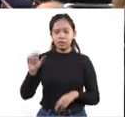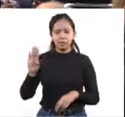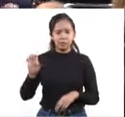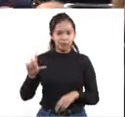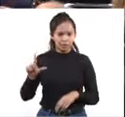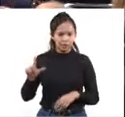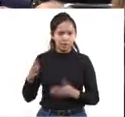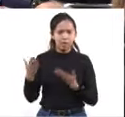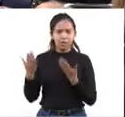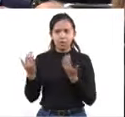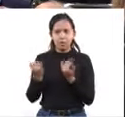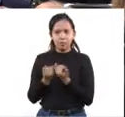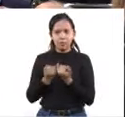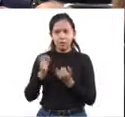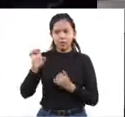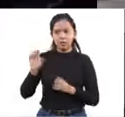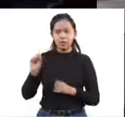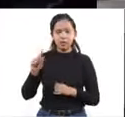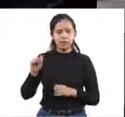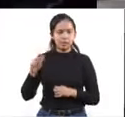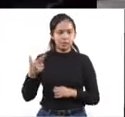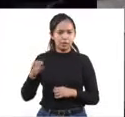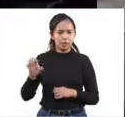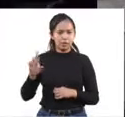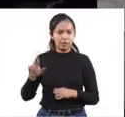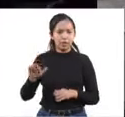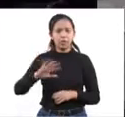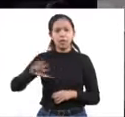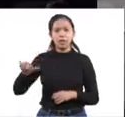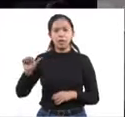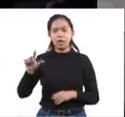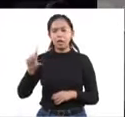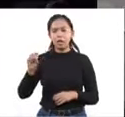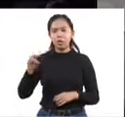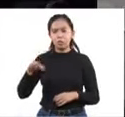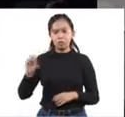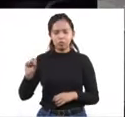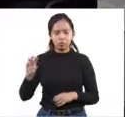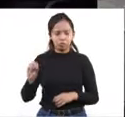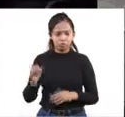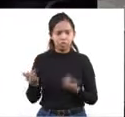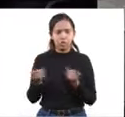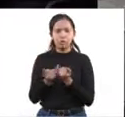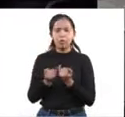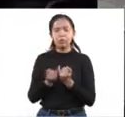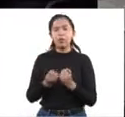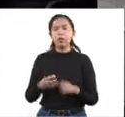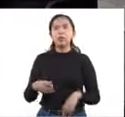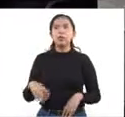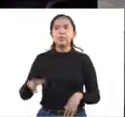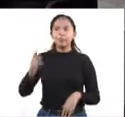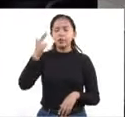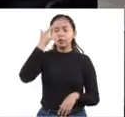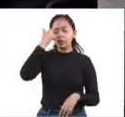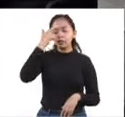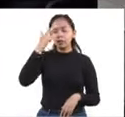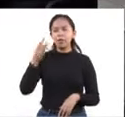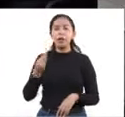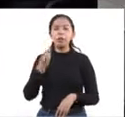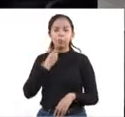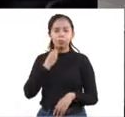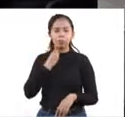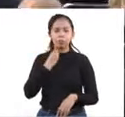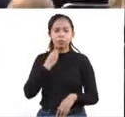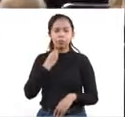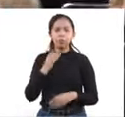a Esther Alonso y, por supuesto, un homenaje y cariño al abogado Jorge González y a